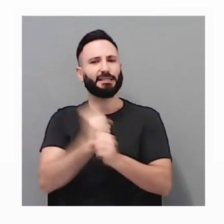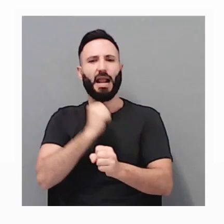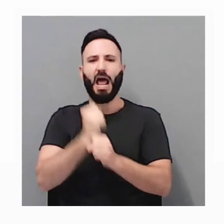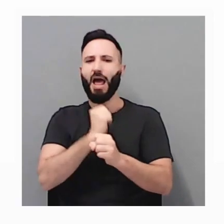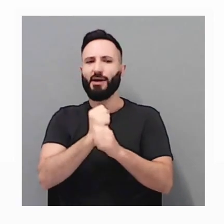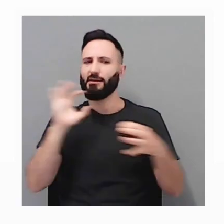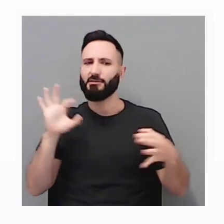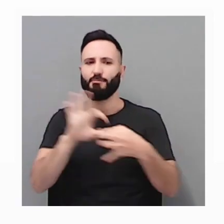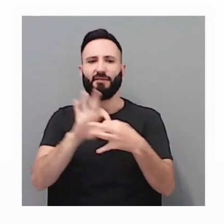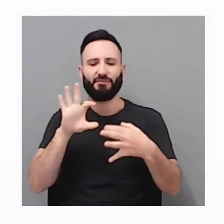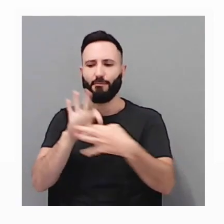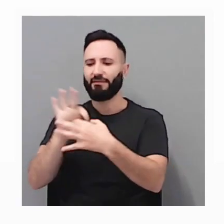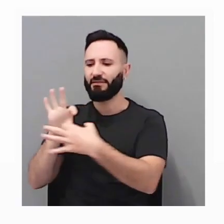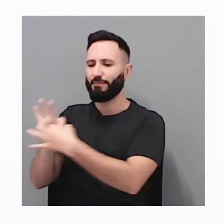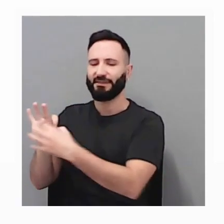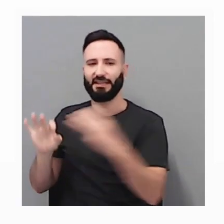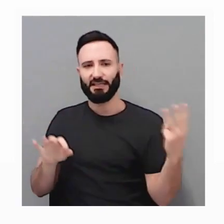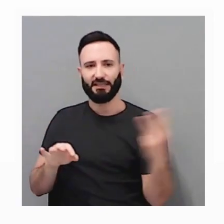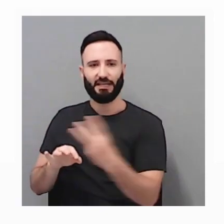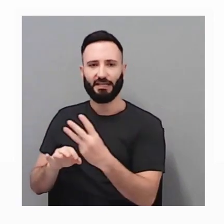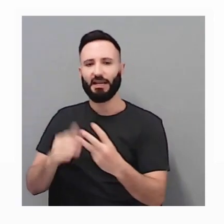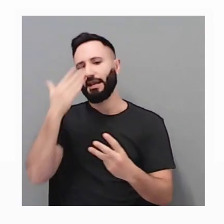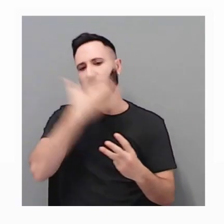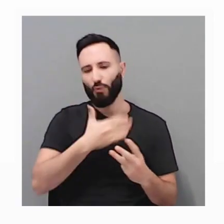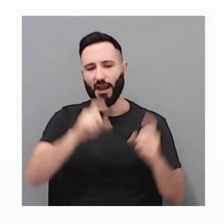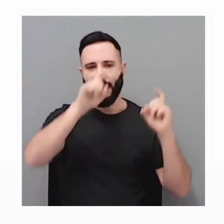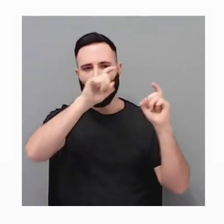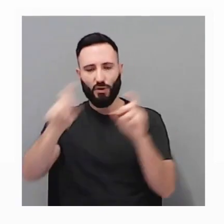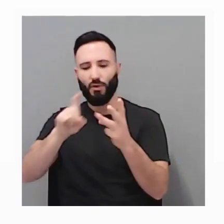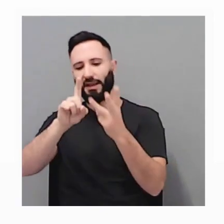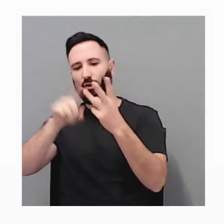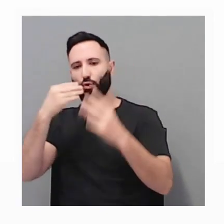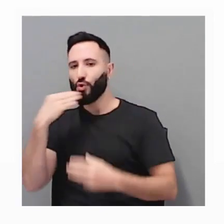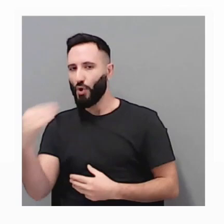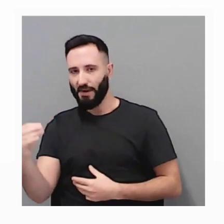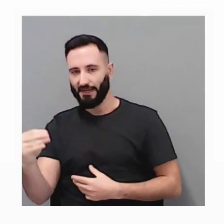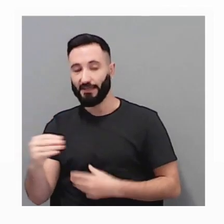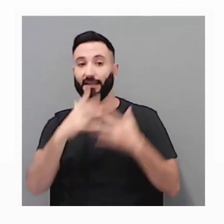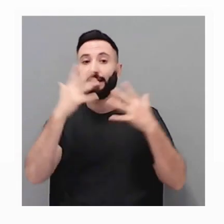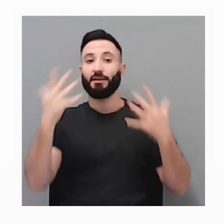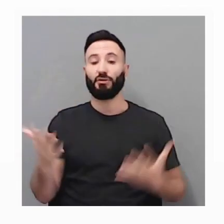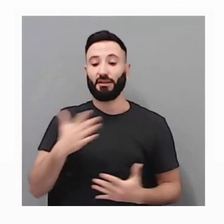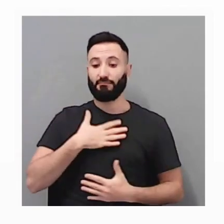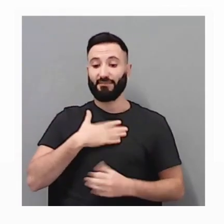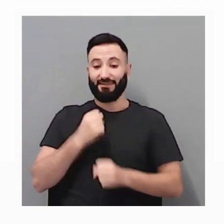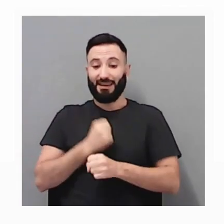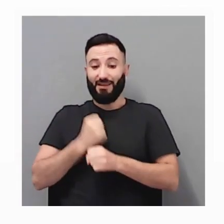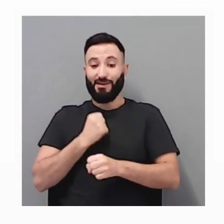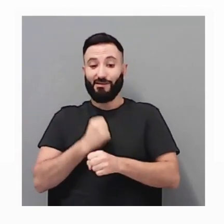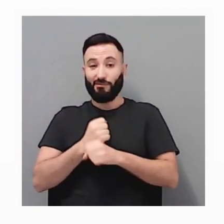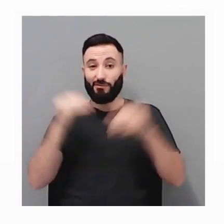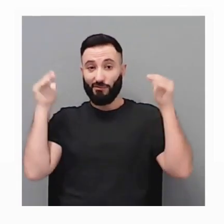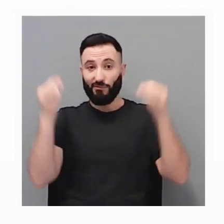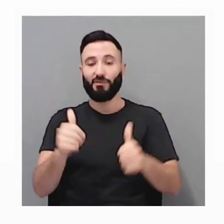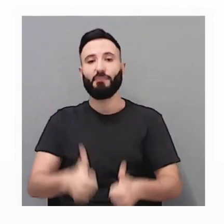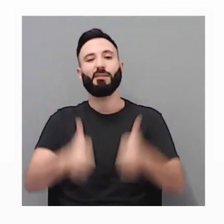las escuelas, con los educadores, como decía, y con los jóvenes. Entonces, enfocamos nuestro trabajo con la capacitación